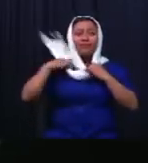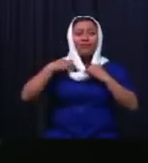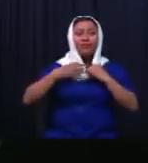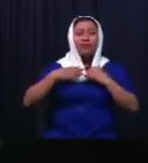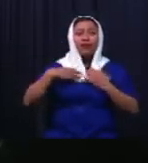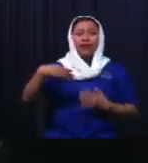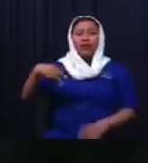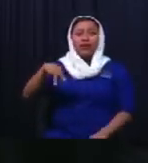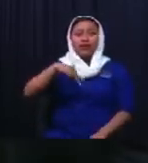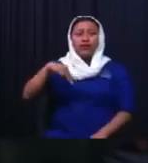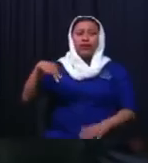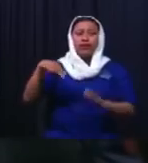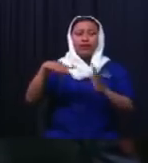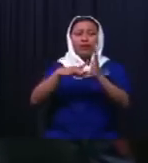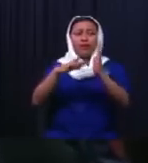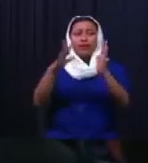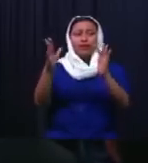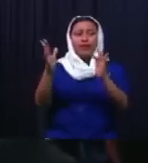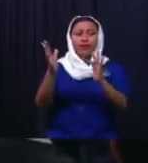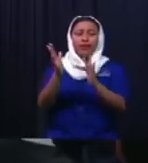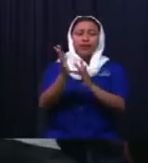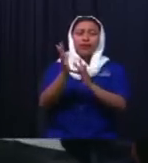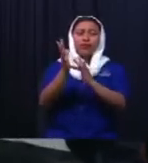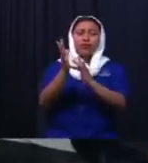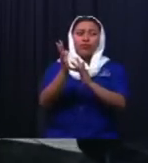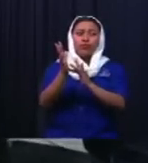En el nombre poderoso de Jesús.